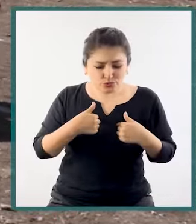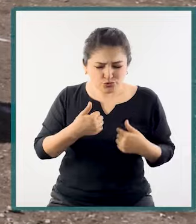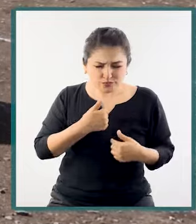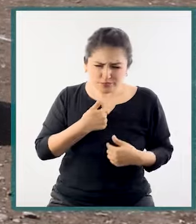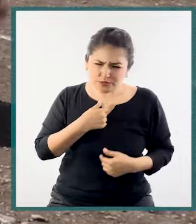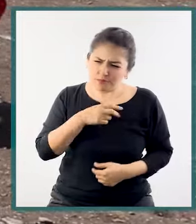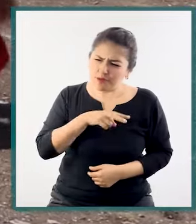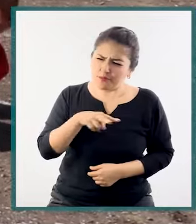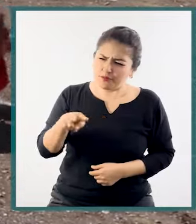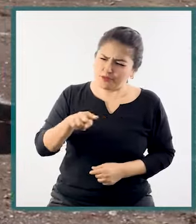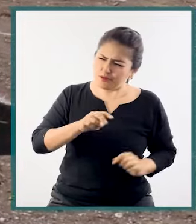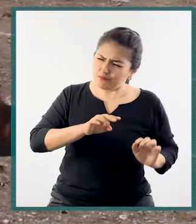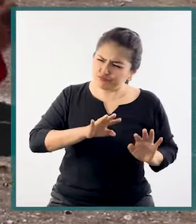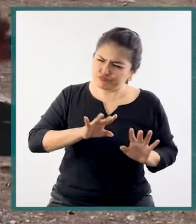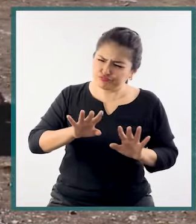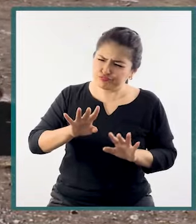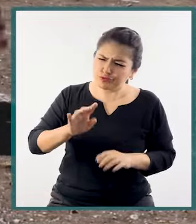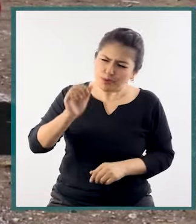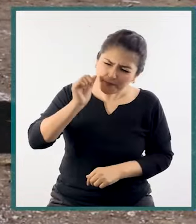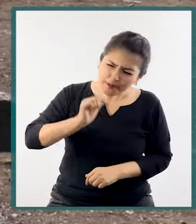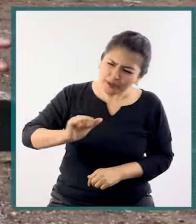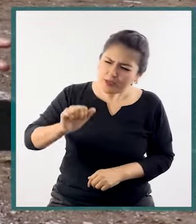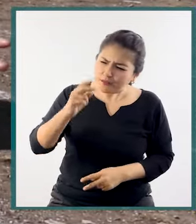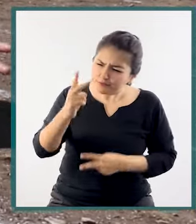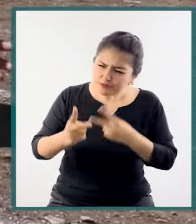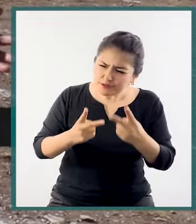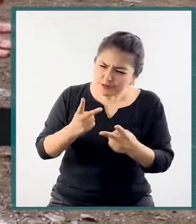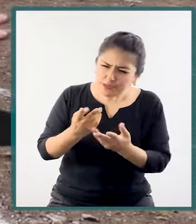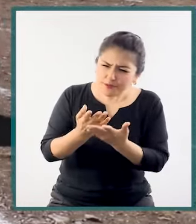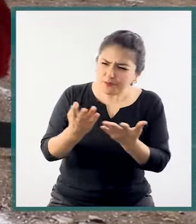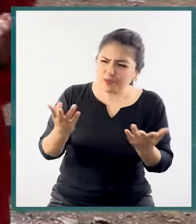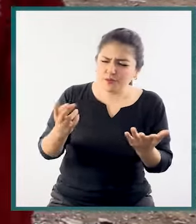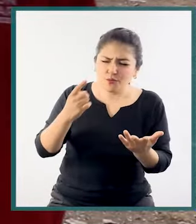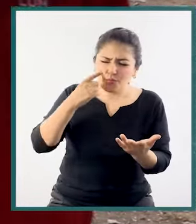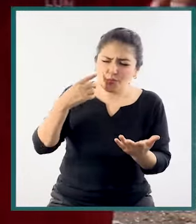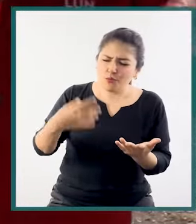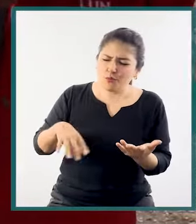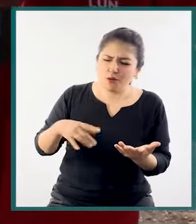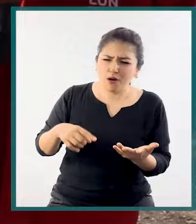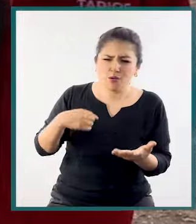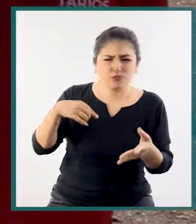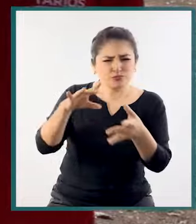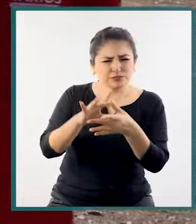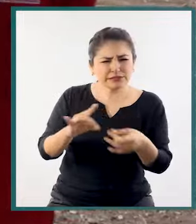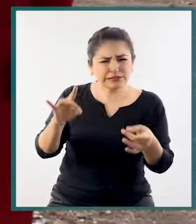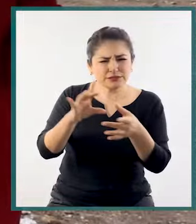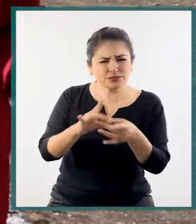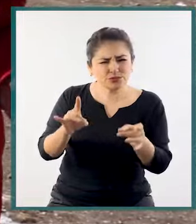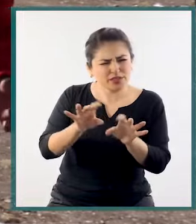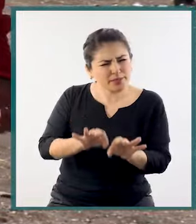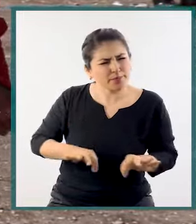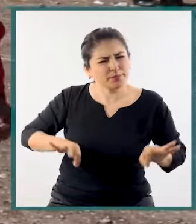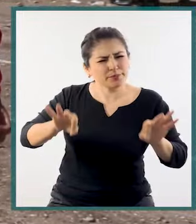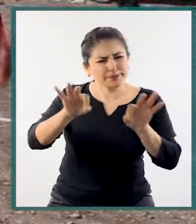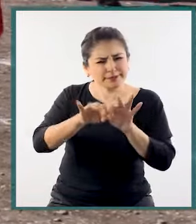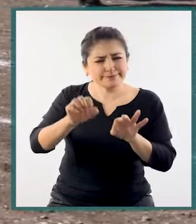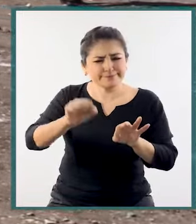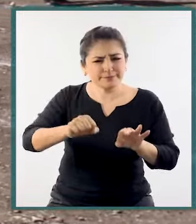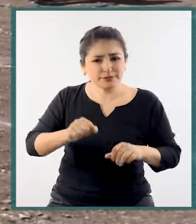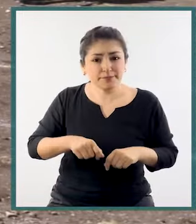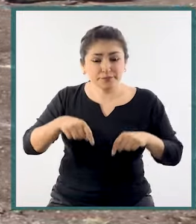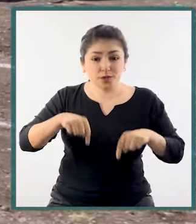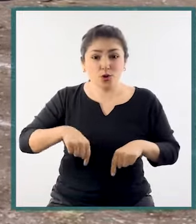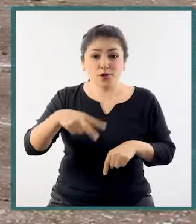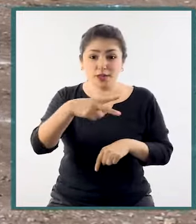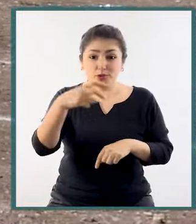porque es la primera vez que asisto a esta ceremonia y que nos lleva a reconocer esta historia tan importante para nosotros.